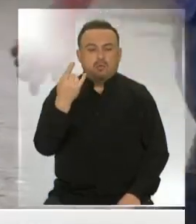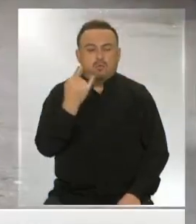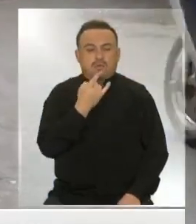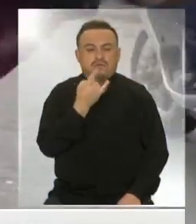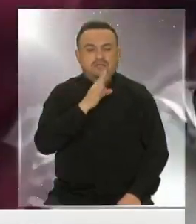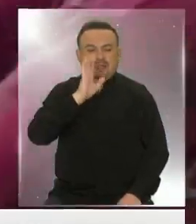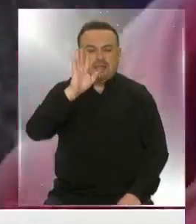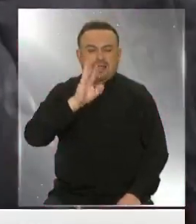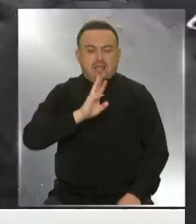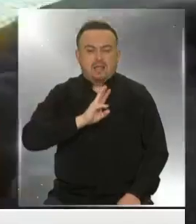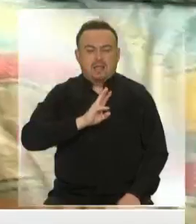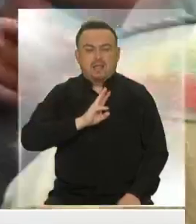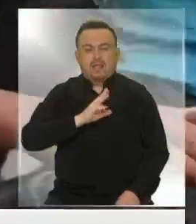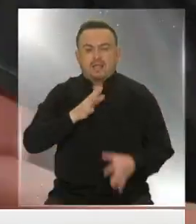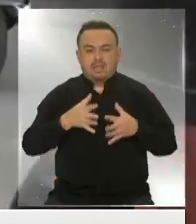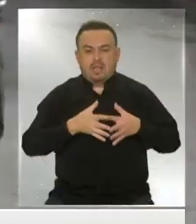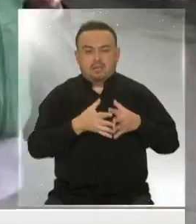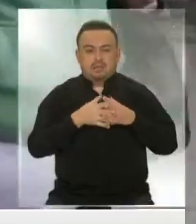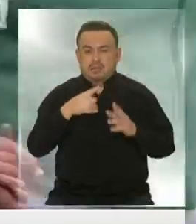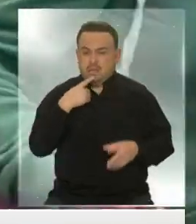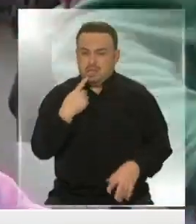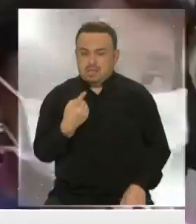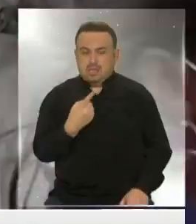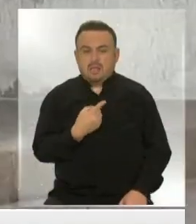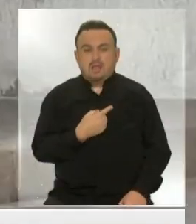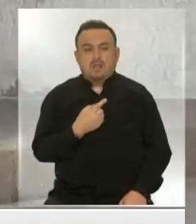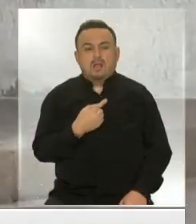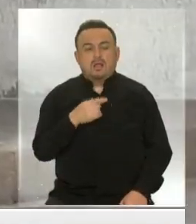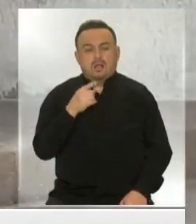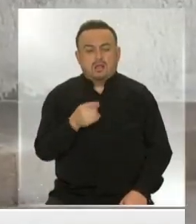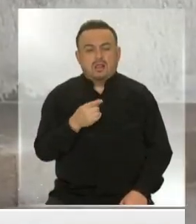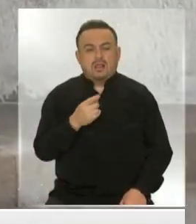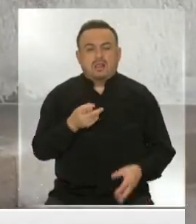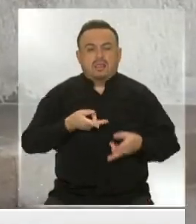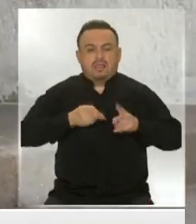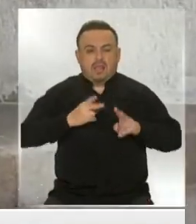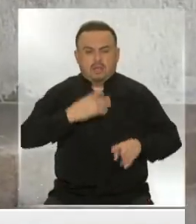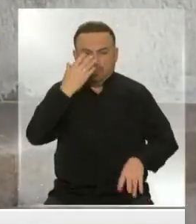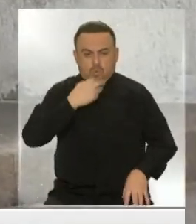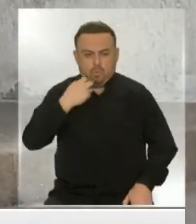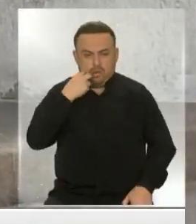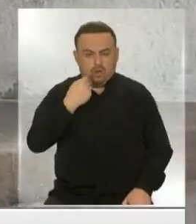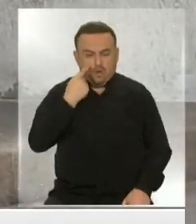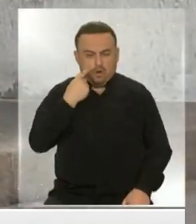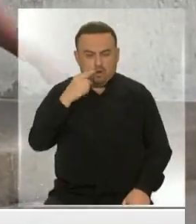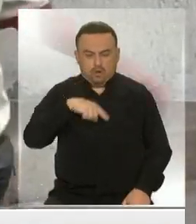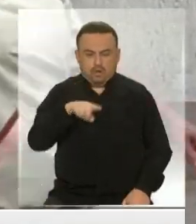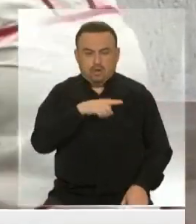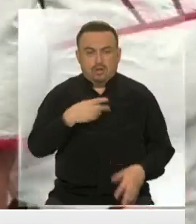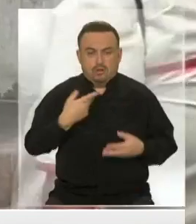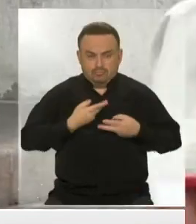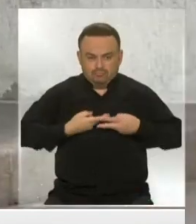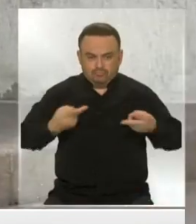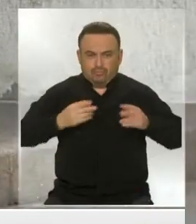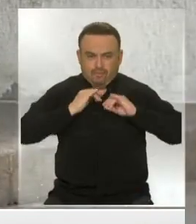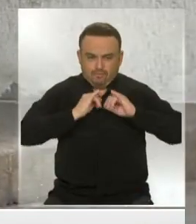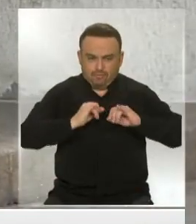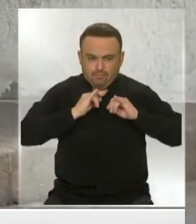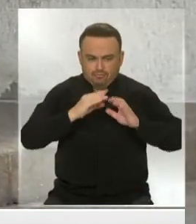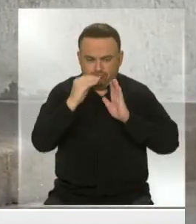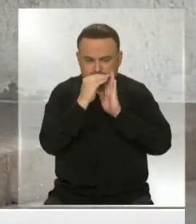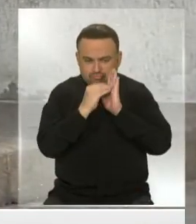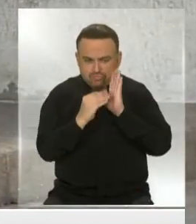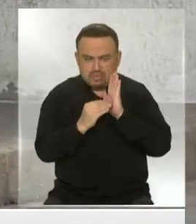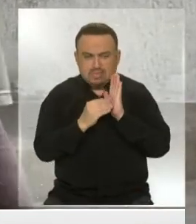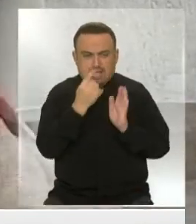centros de salud pública y derechos humanos de la universidad johns hopkins tan conocida en estos días desde que comenzó la pandemia porque lleva el registro